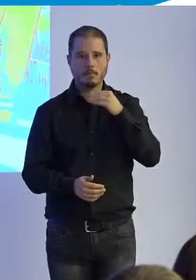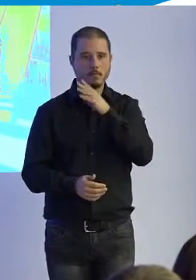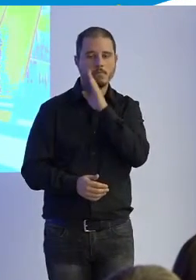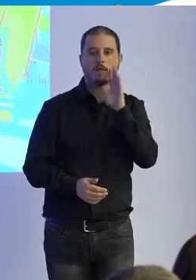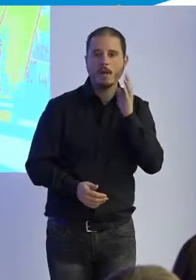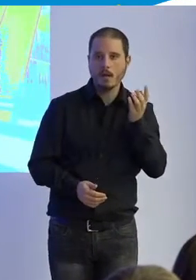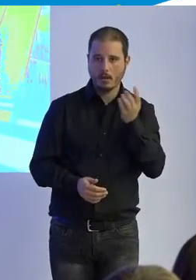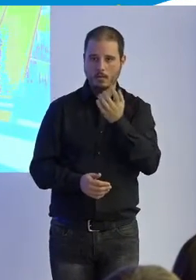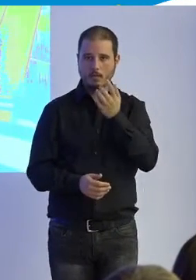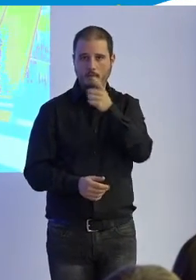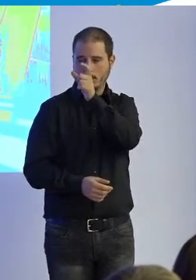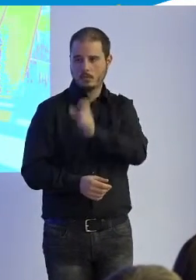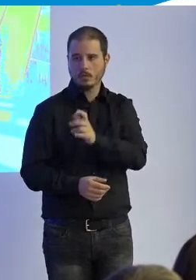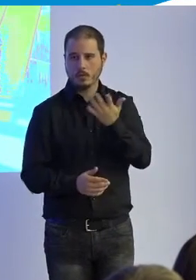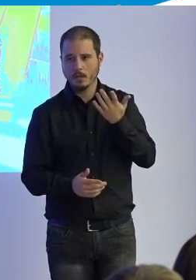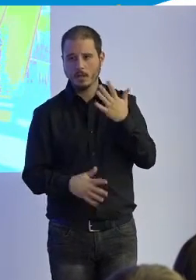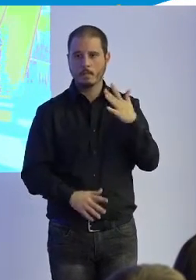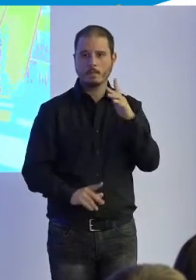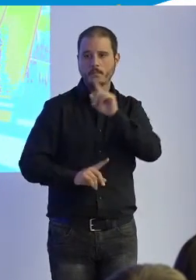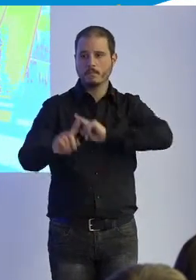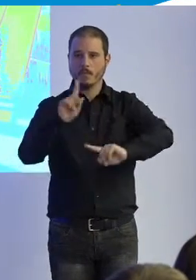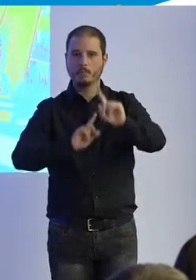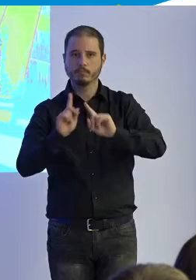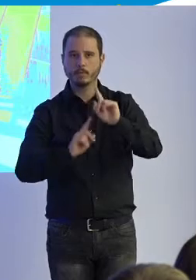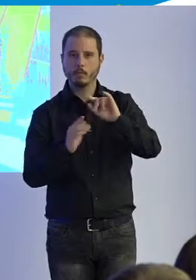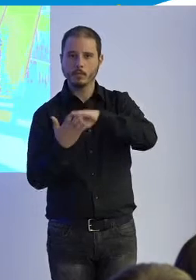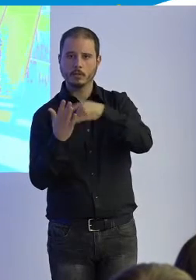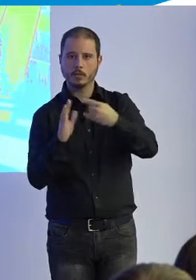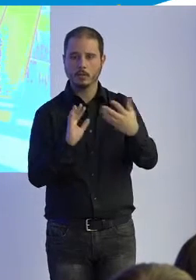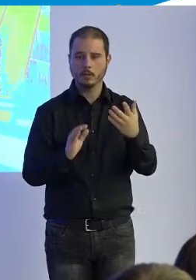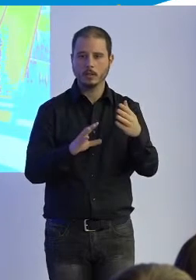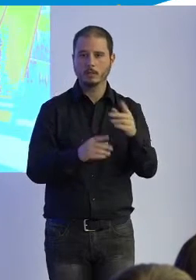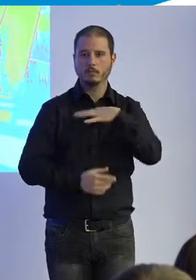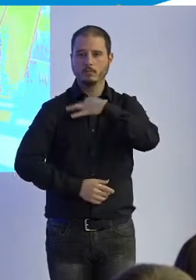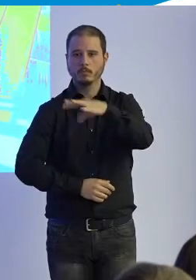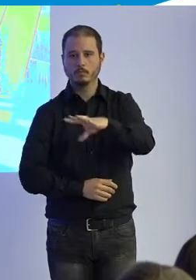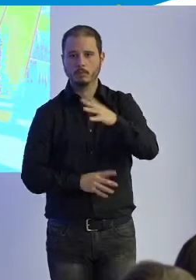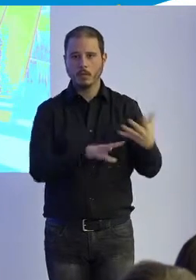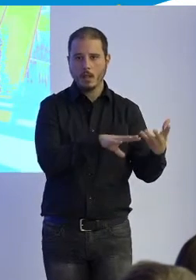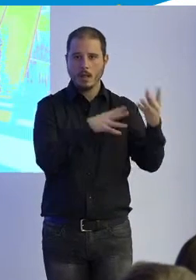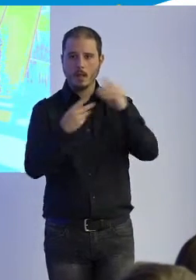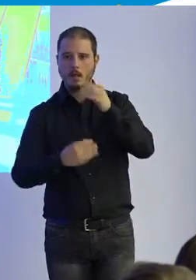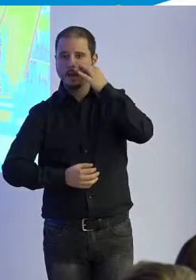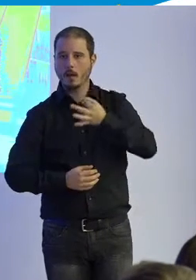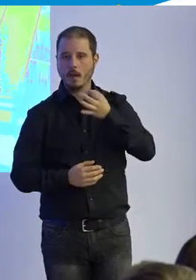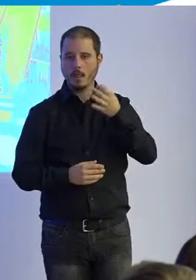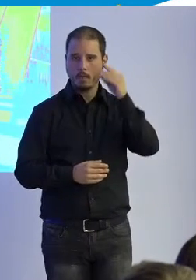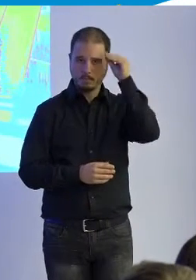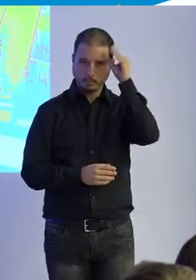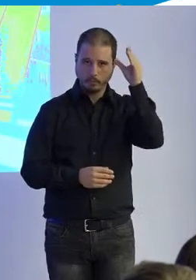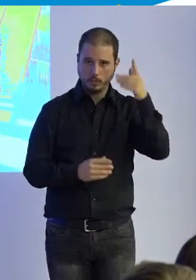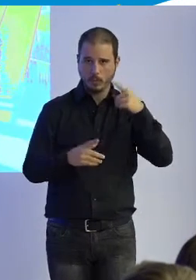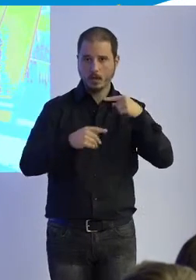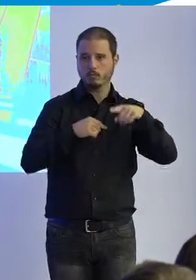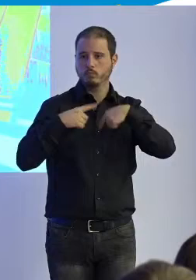eso, que tenga más dificultad tecnológica, pueda aplicar cuestiones de realidad virtual a su día a día. Muchas